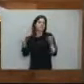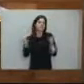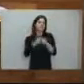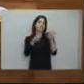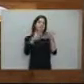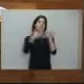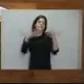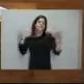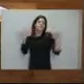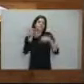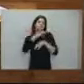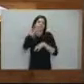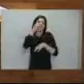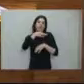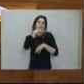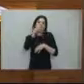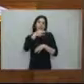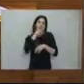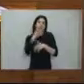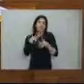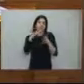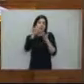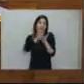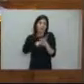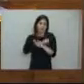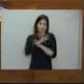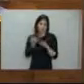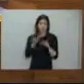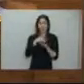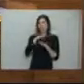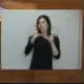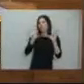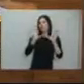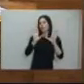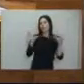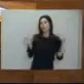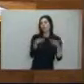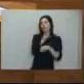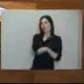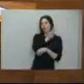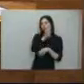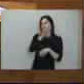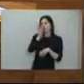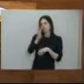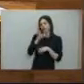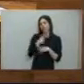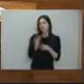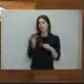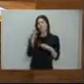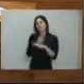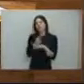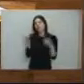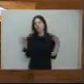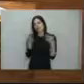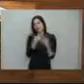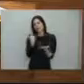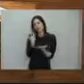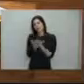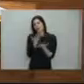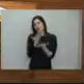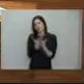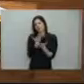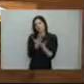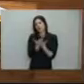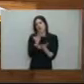frases huecas y ambivalentes. El Partido Popular y su grupo parlamentario presentaron una propuesta